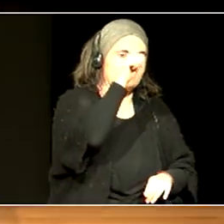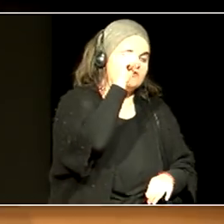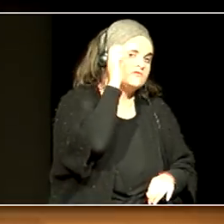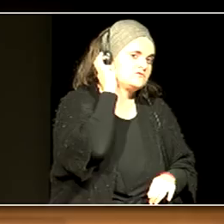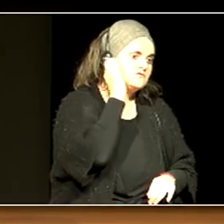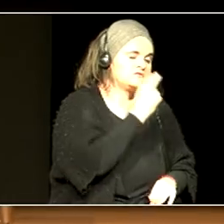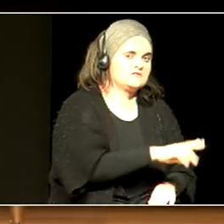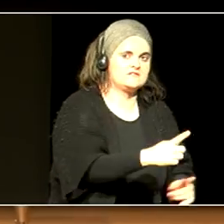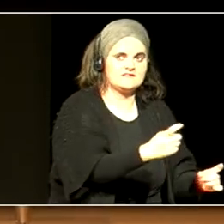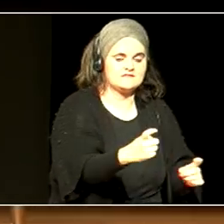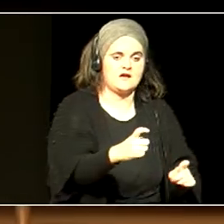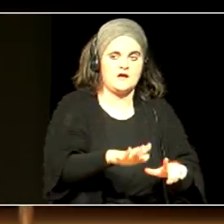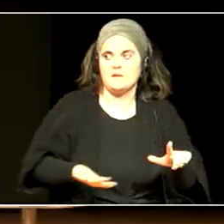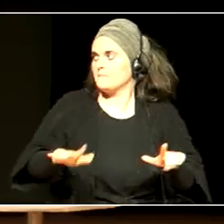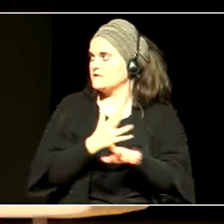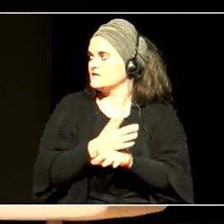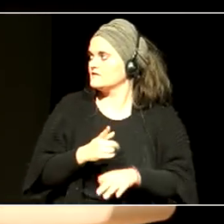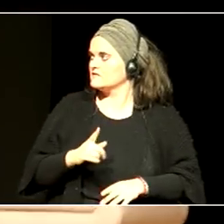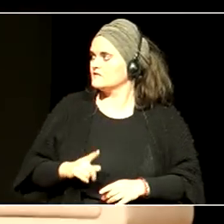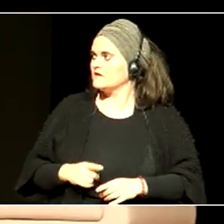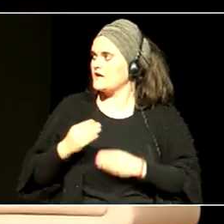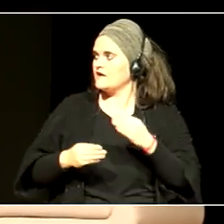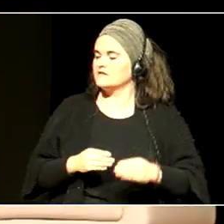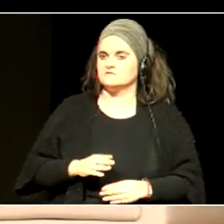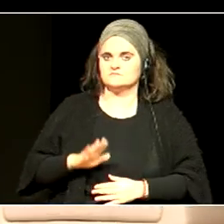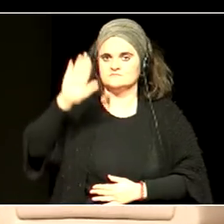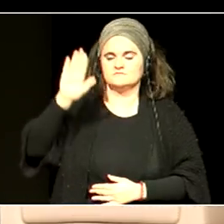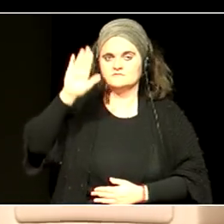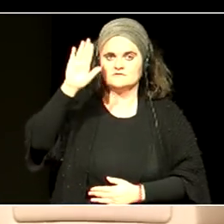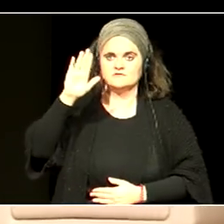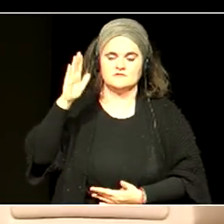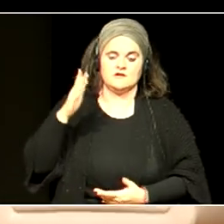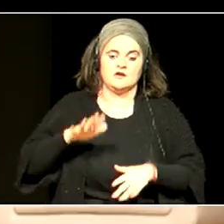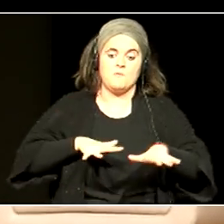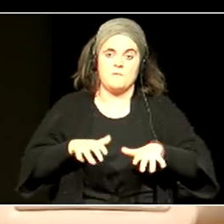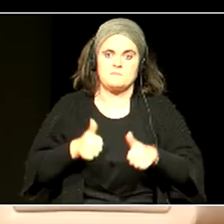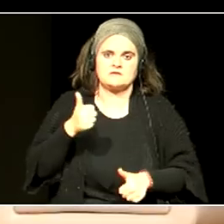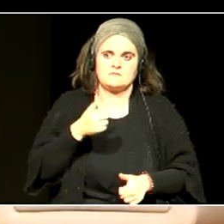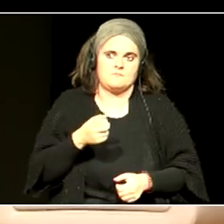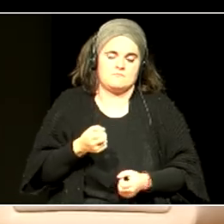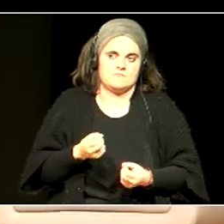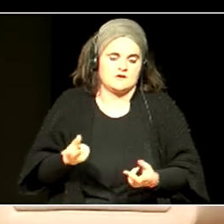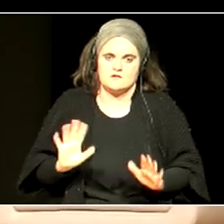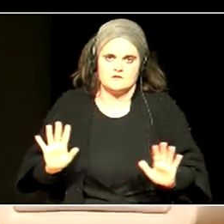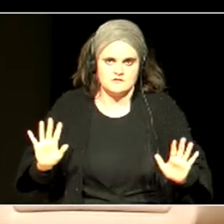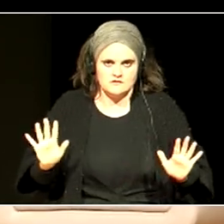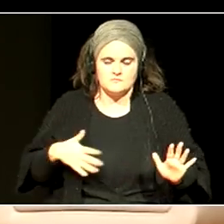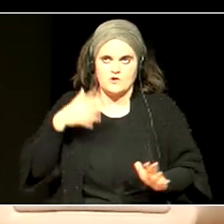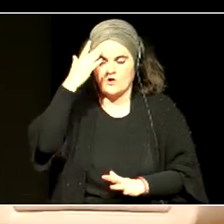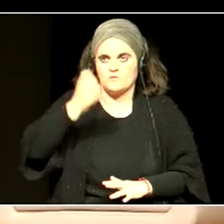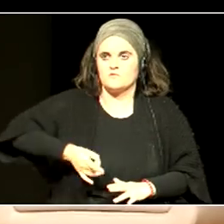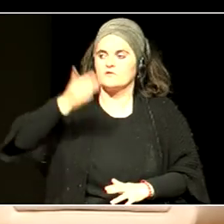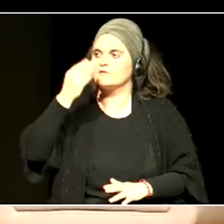nada para que que salgan y que hagan así y y para qué se van a mover más No pero bueno como idea